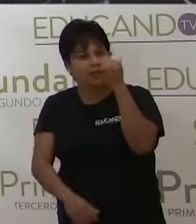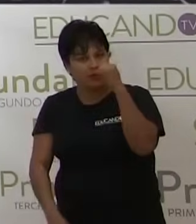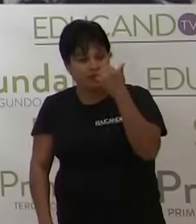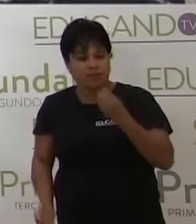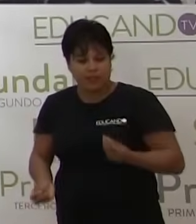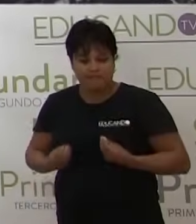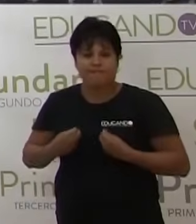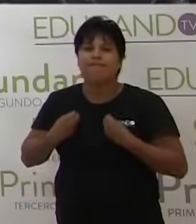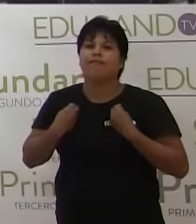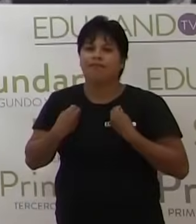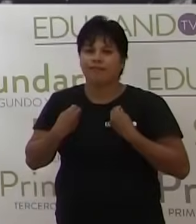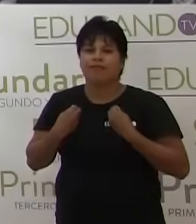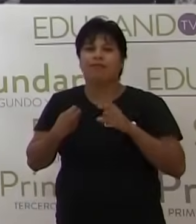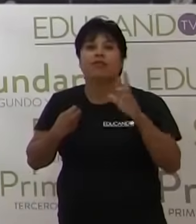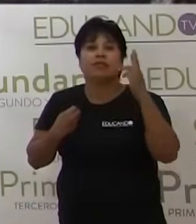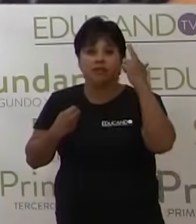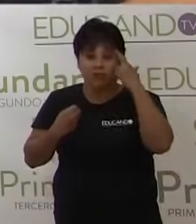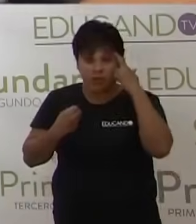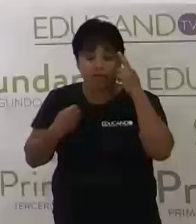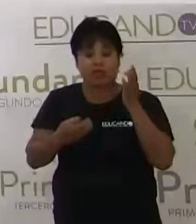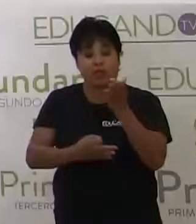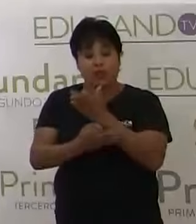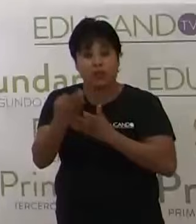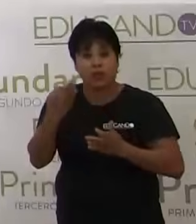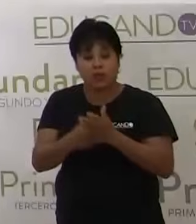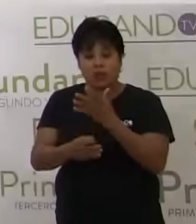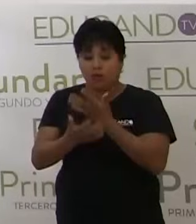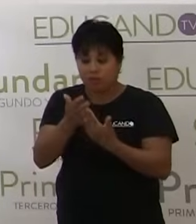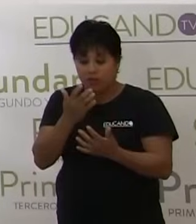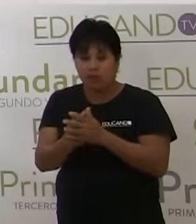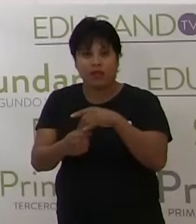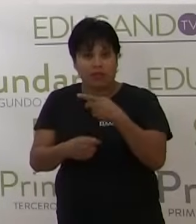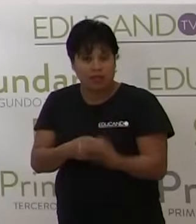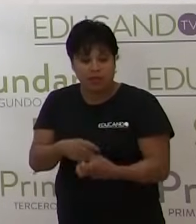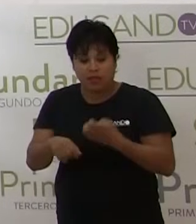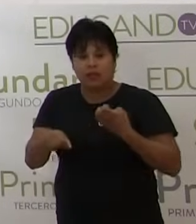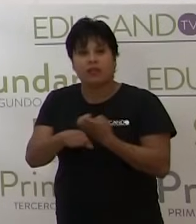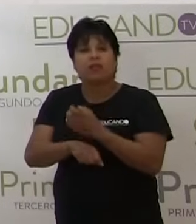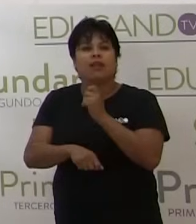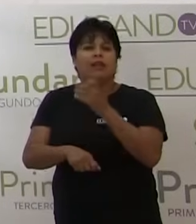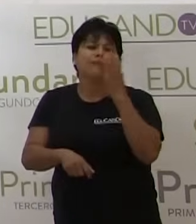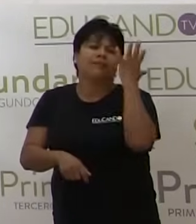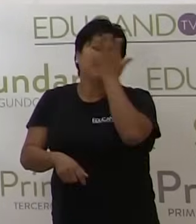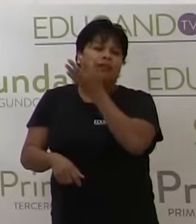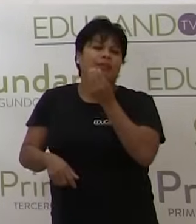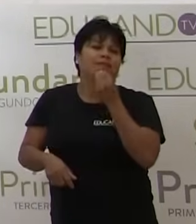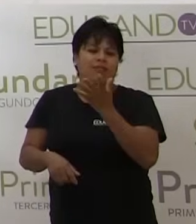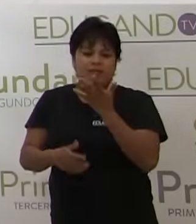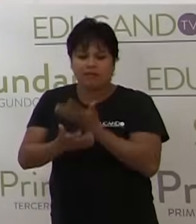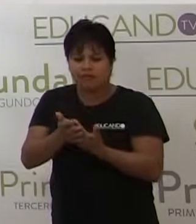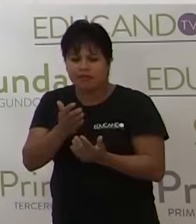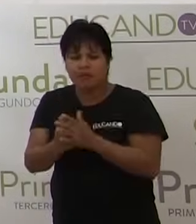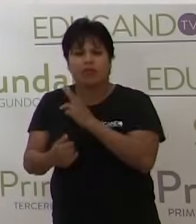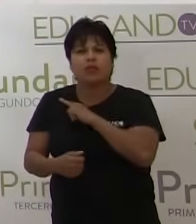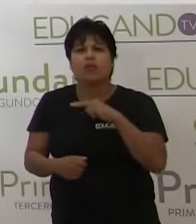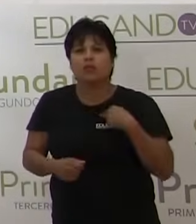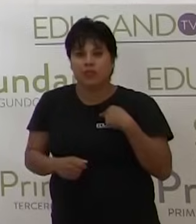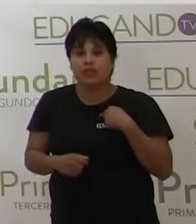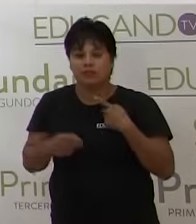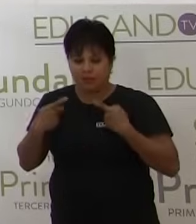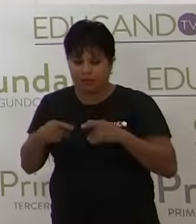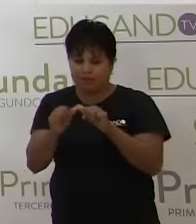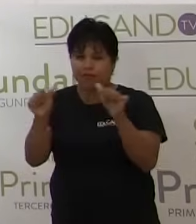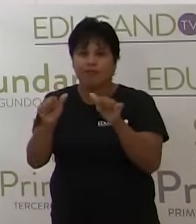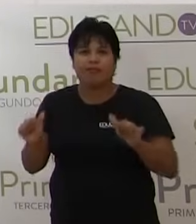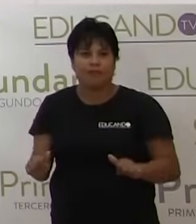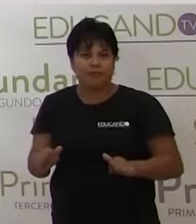en compa Recuerda que todo lo producido en el estado es maravilla y creación de nuestros grandes